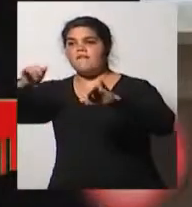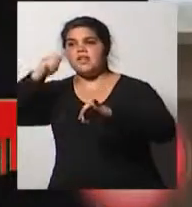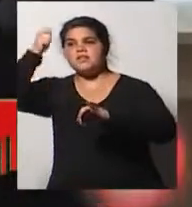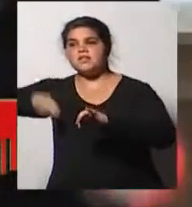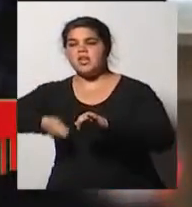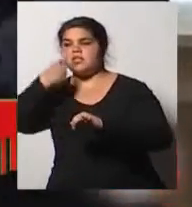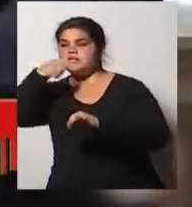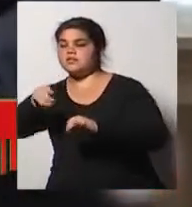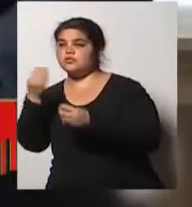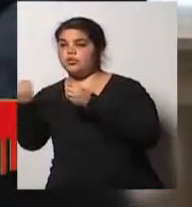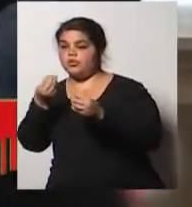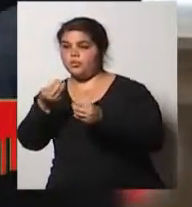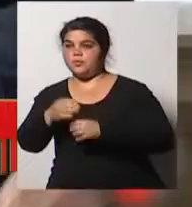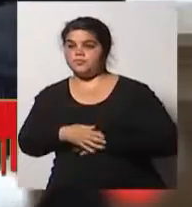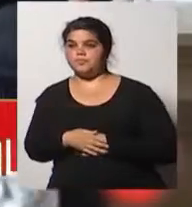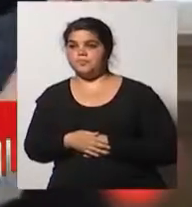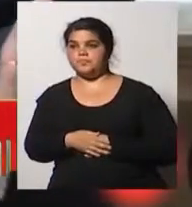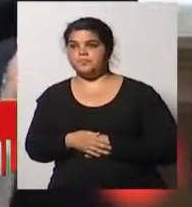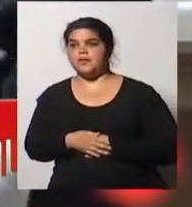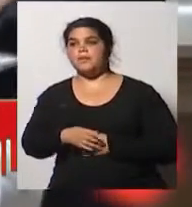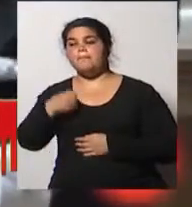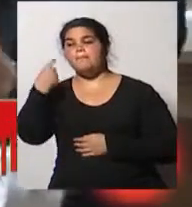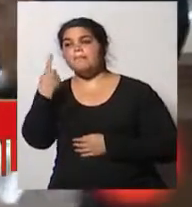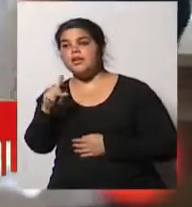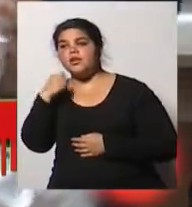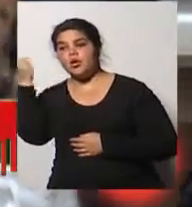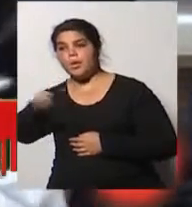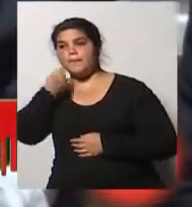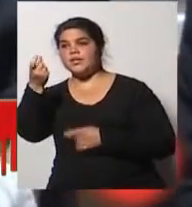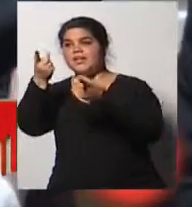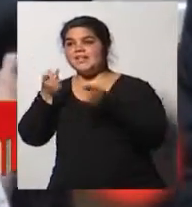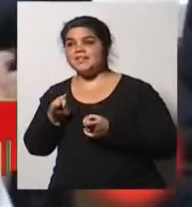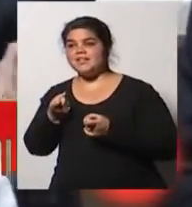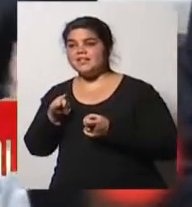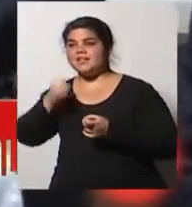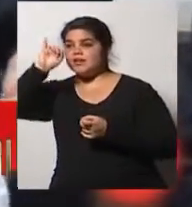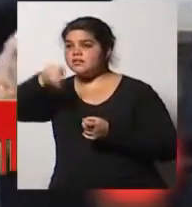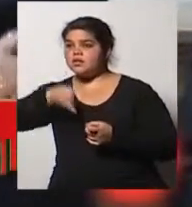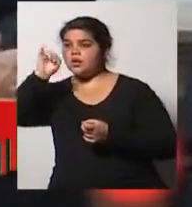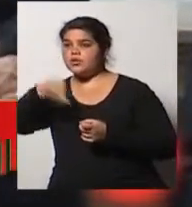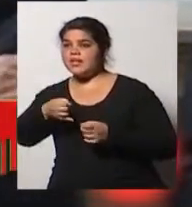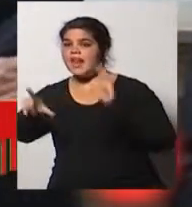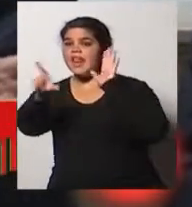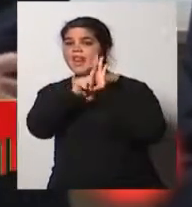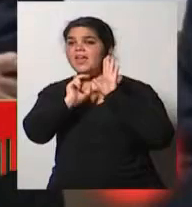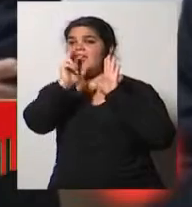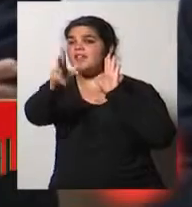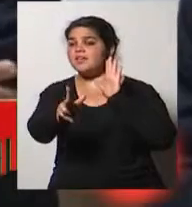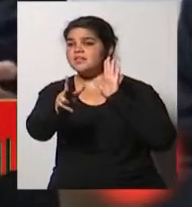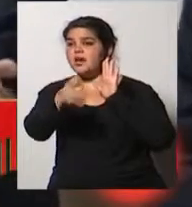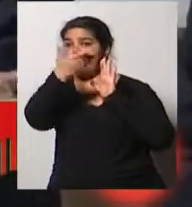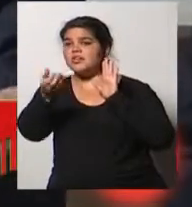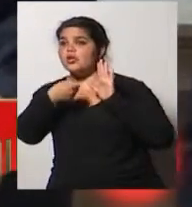que institucionalmente es necesario que la Corte cuente con los miembros que establece la ley. El